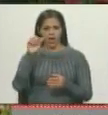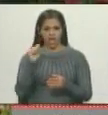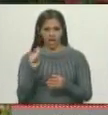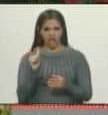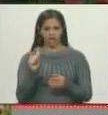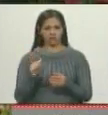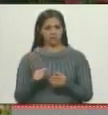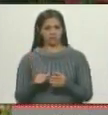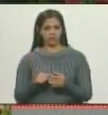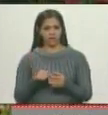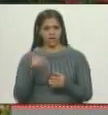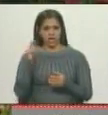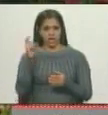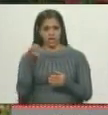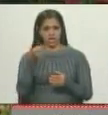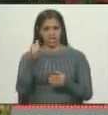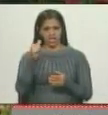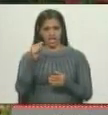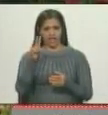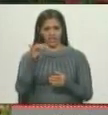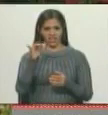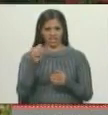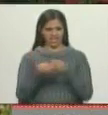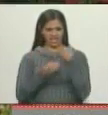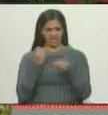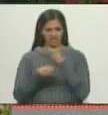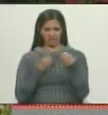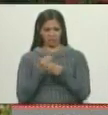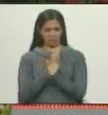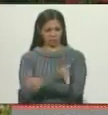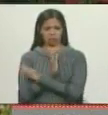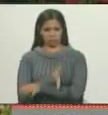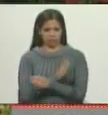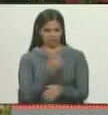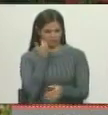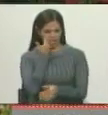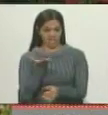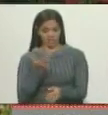Gaviria, que hizo unos bacanales ahí feísimos, así ahí.